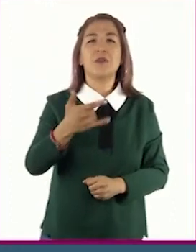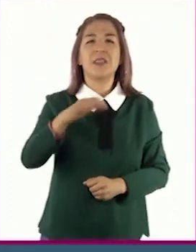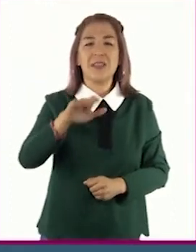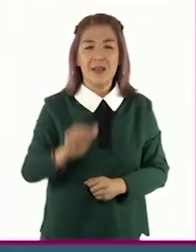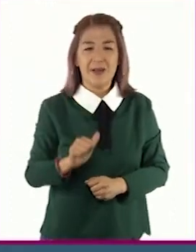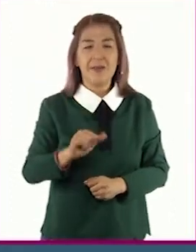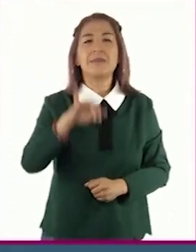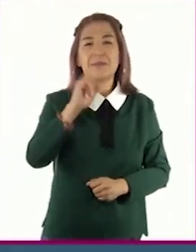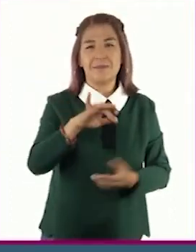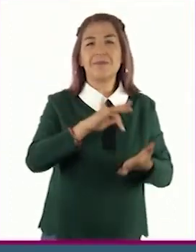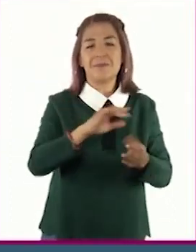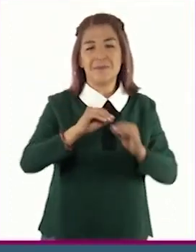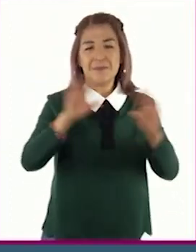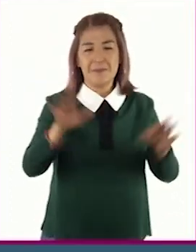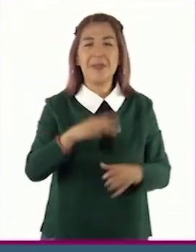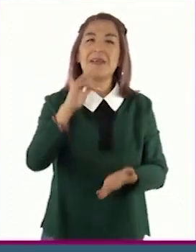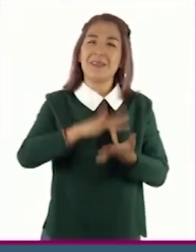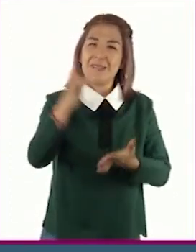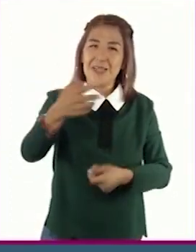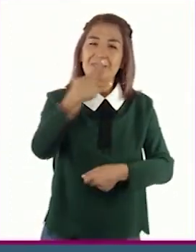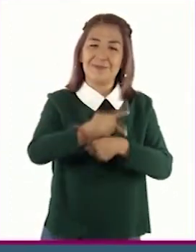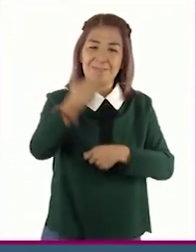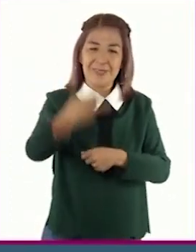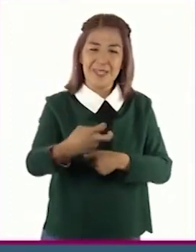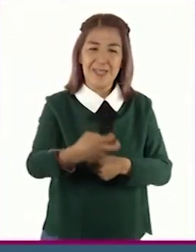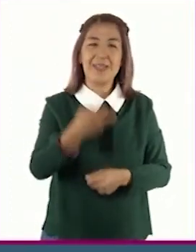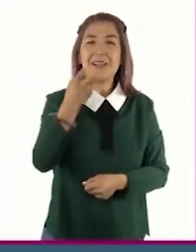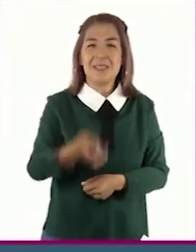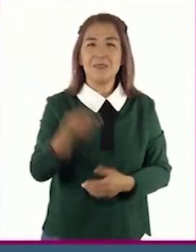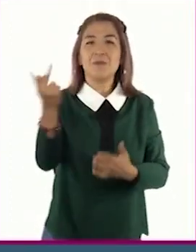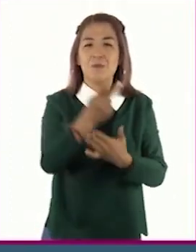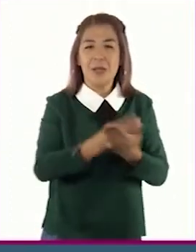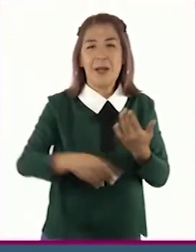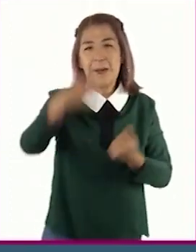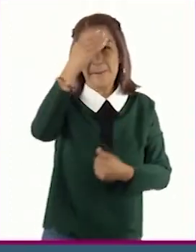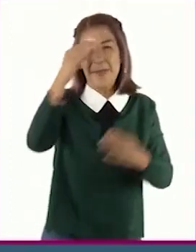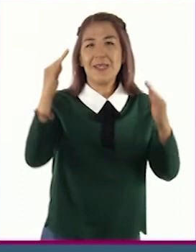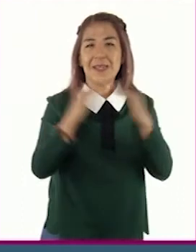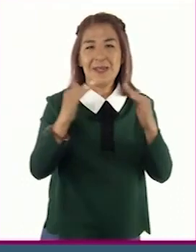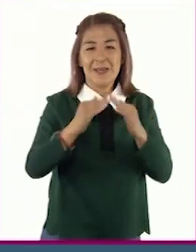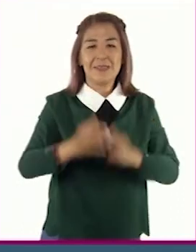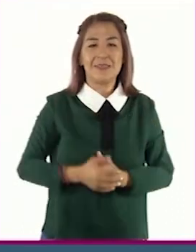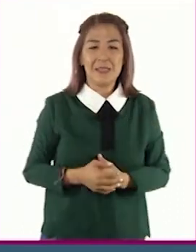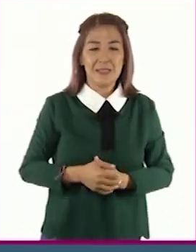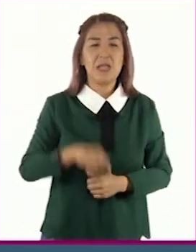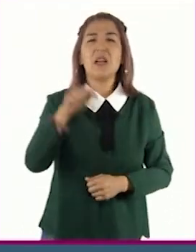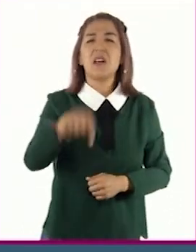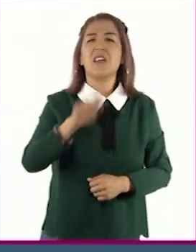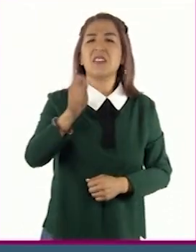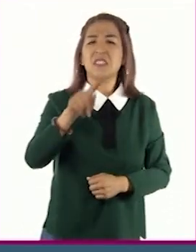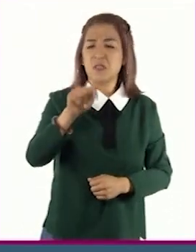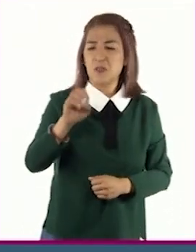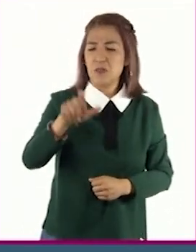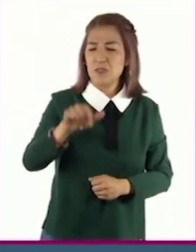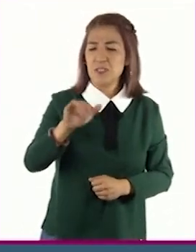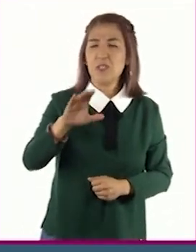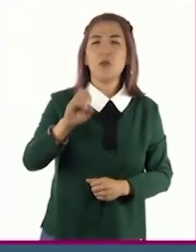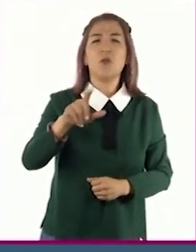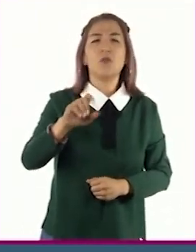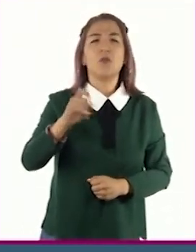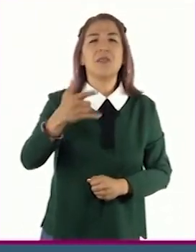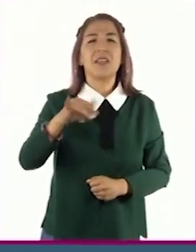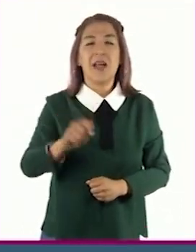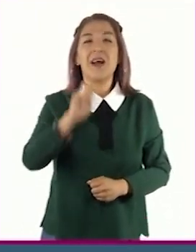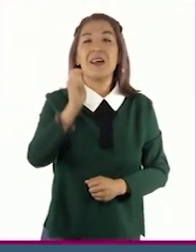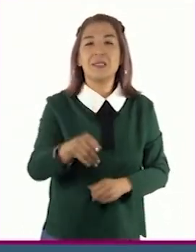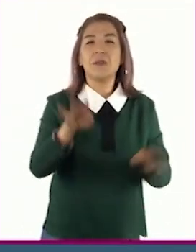Claro que sí, muchas gracias primero por la invitación a este programa de Aprende en Casa. Y bueno, la toxicología es una ciencia que